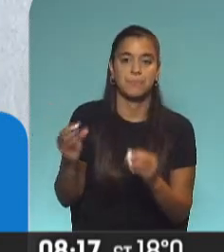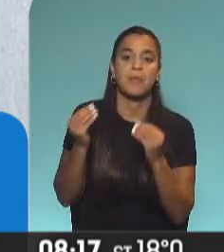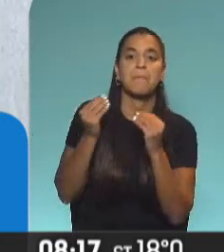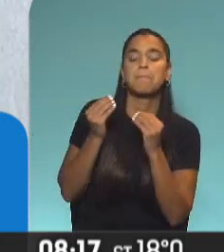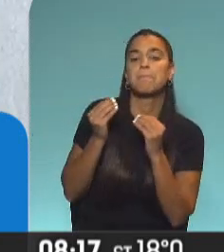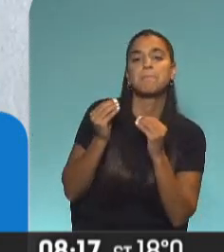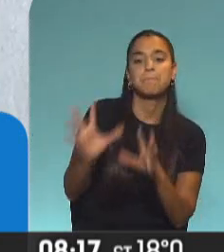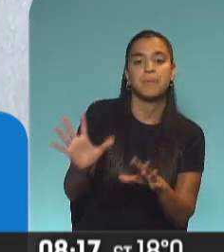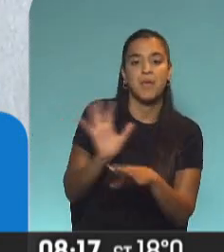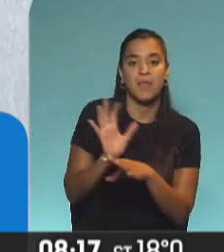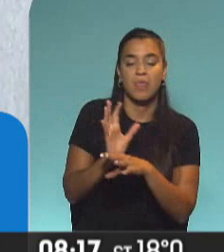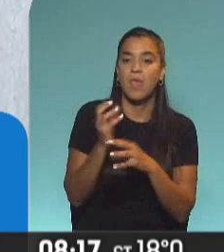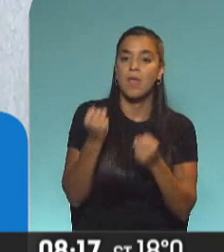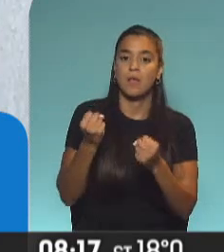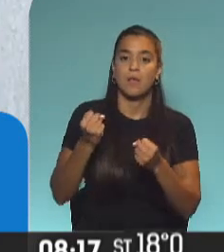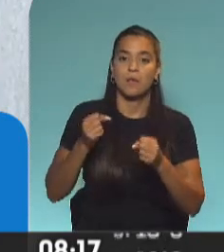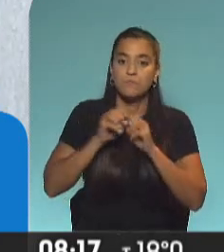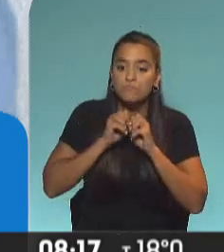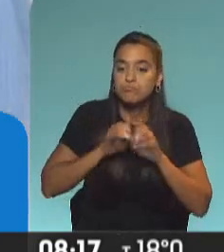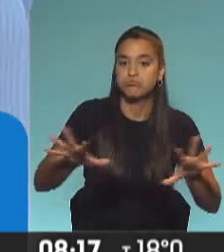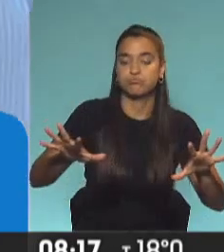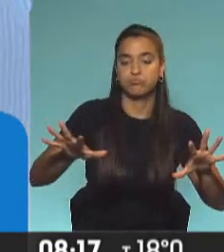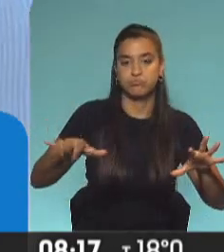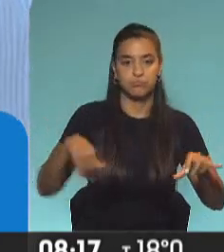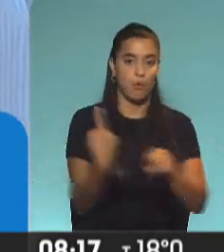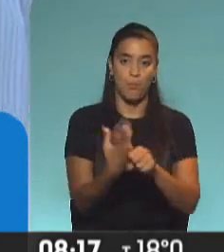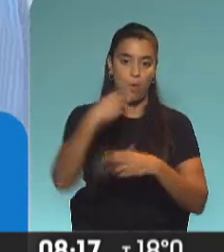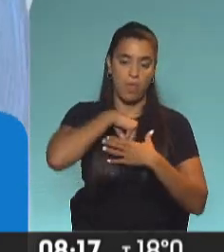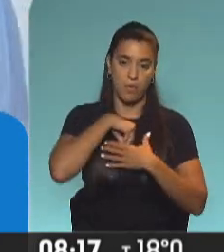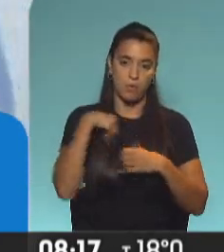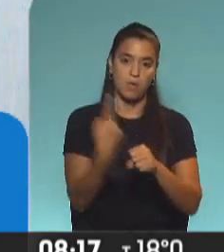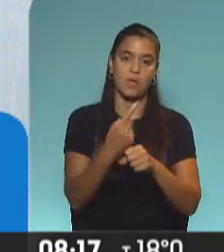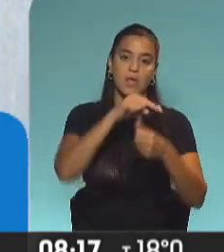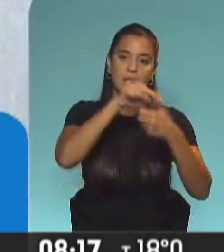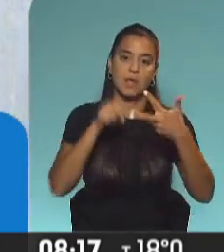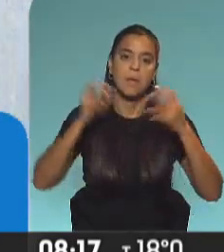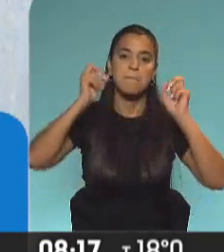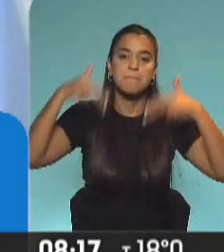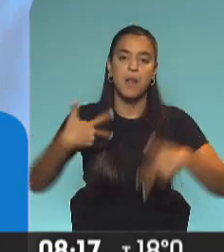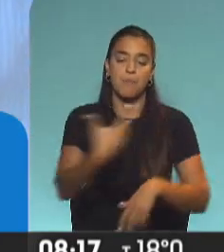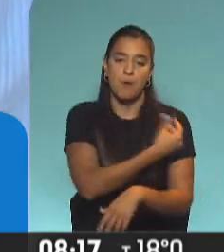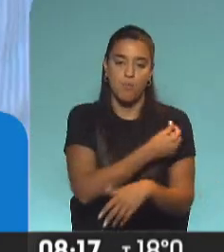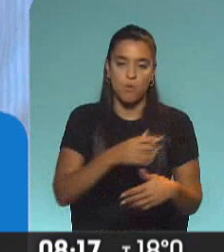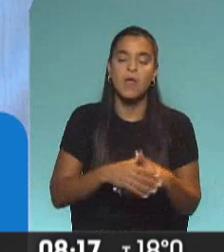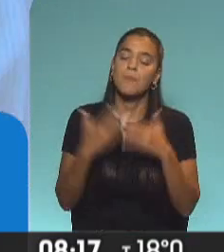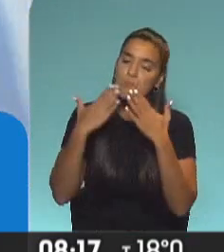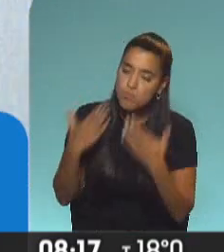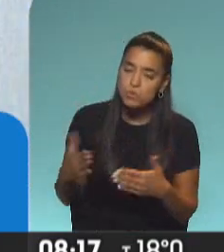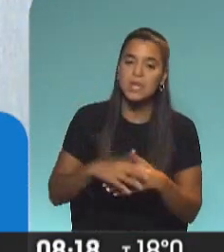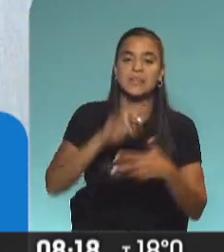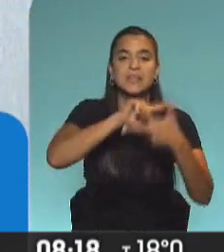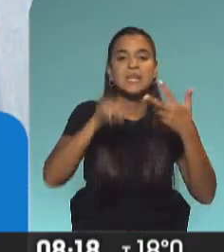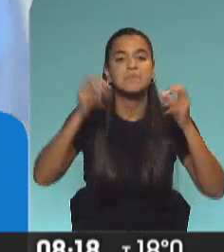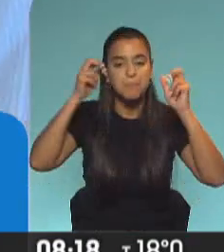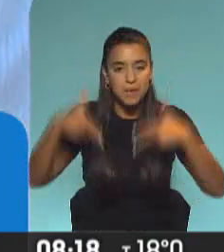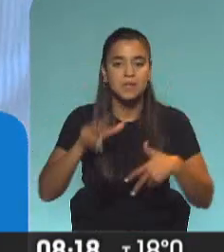completo su capacidad de poder multiplicarse en el organismo. Estas son las 3 estrategias vacunales. Bien, ¿sí? Gracias. Se trata de 3